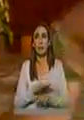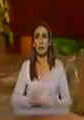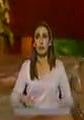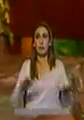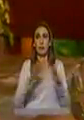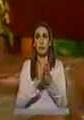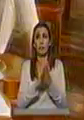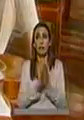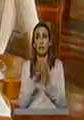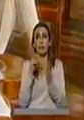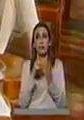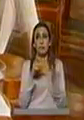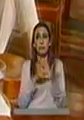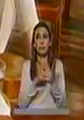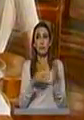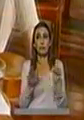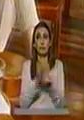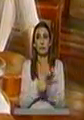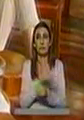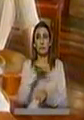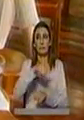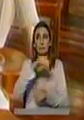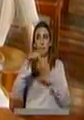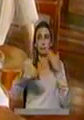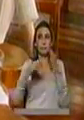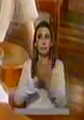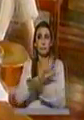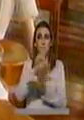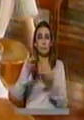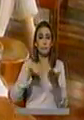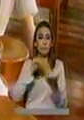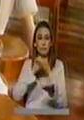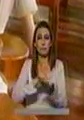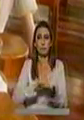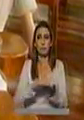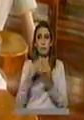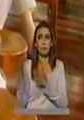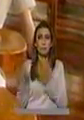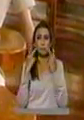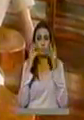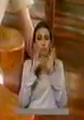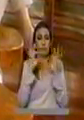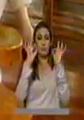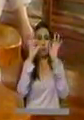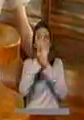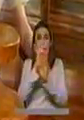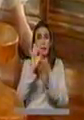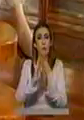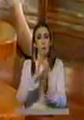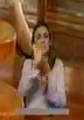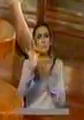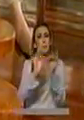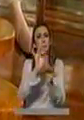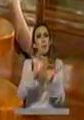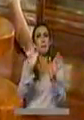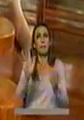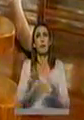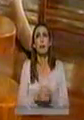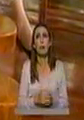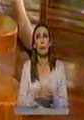de eventos, que llenemos de turistas a Manta, a Manabí, al mundo, realmente es maravilloso. Me gusta la